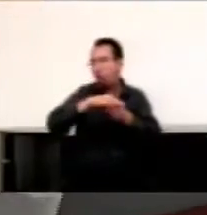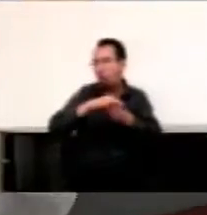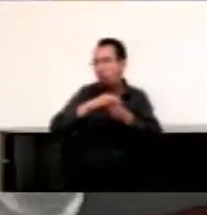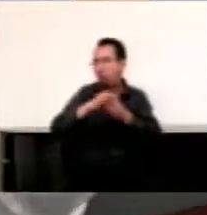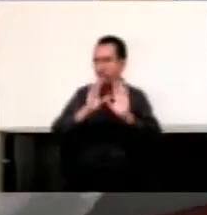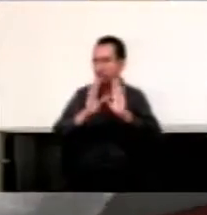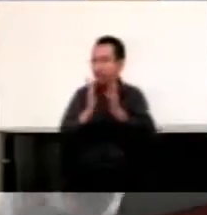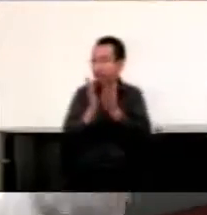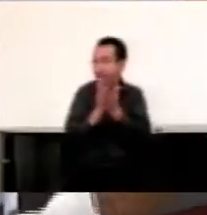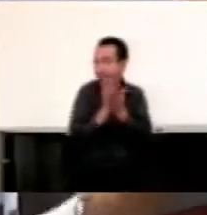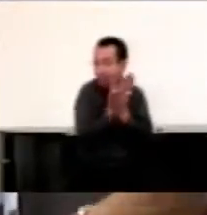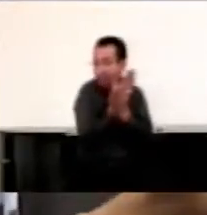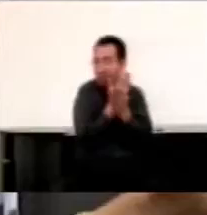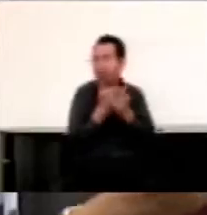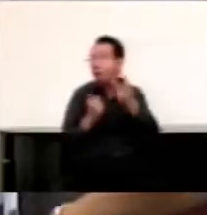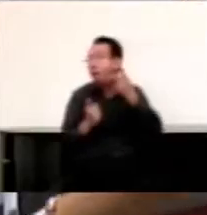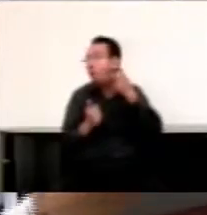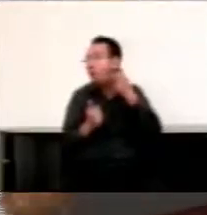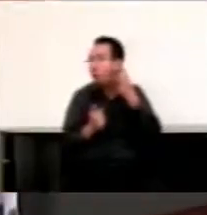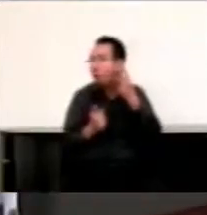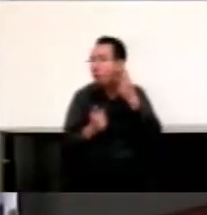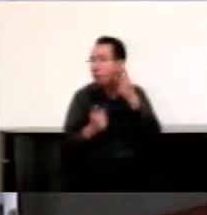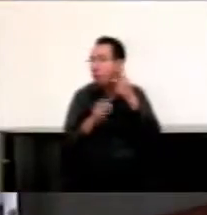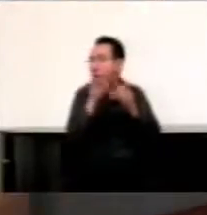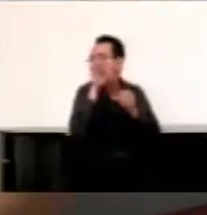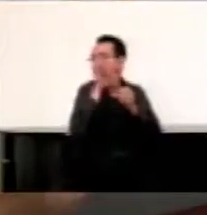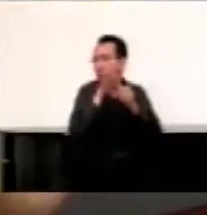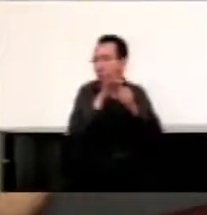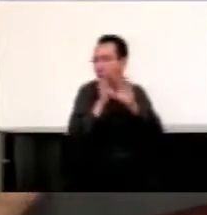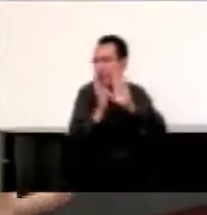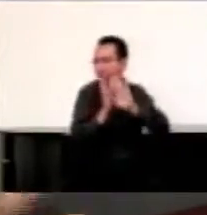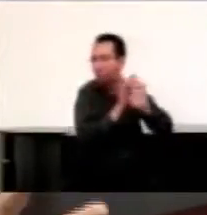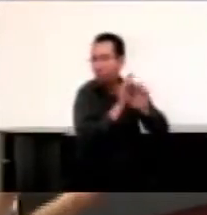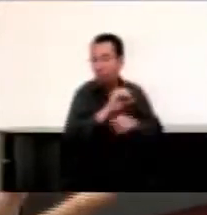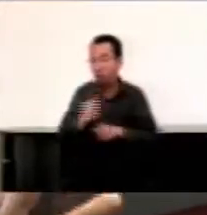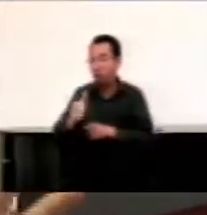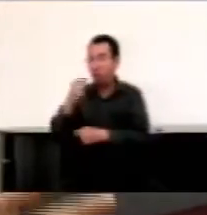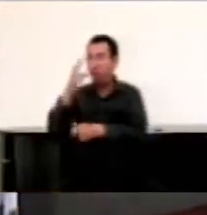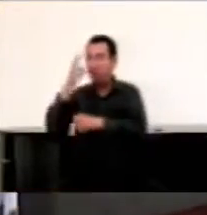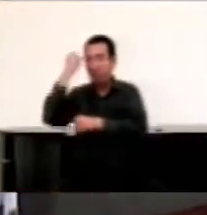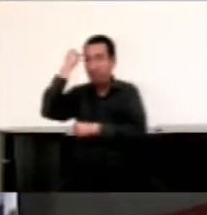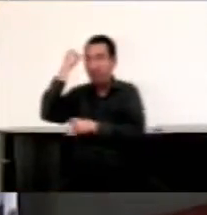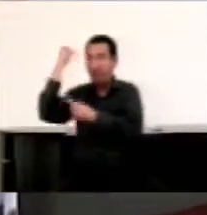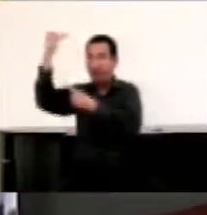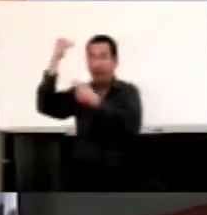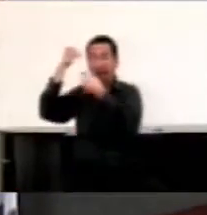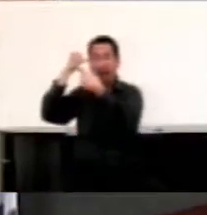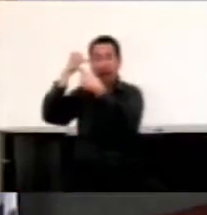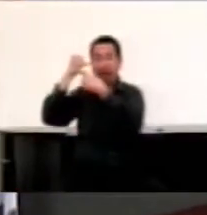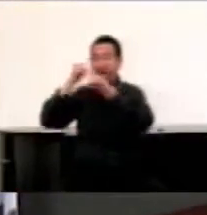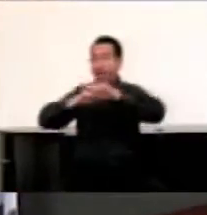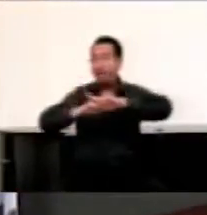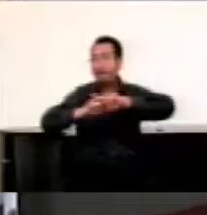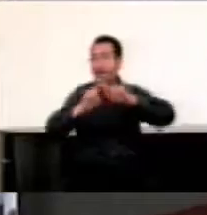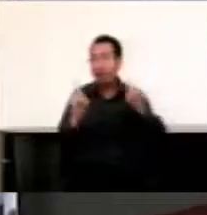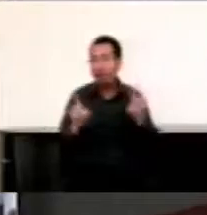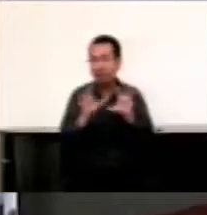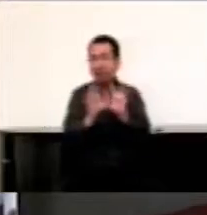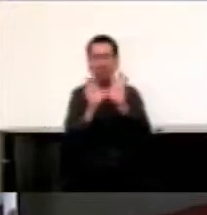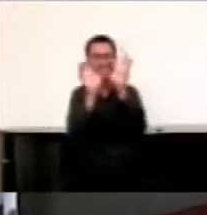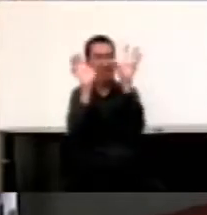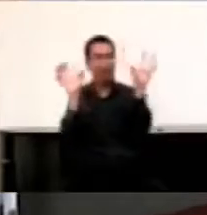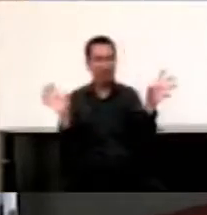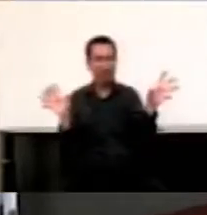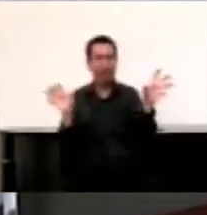una cosa es lo electoral y otra cosa es la ideología, ¿no? Ahí hay muchas